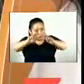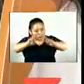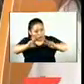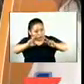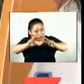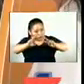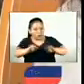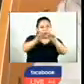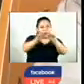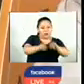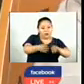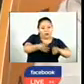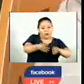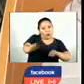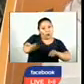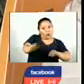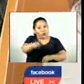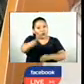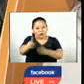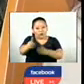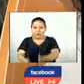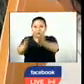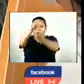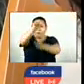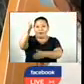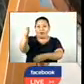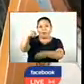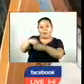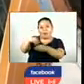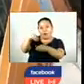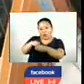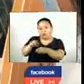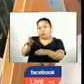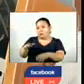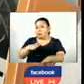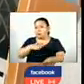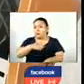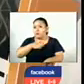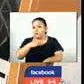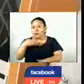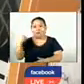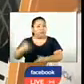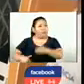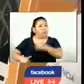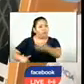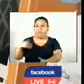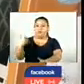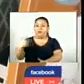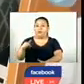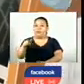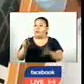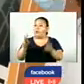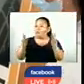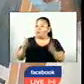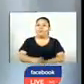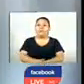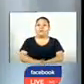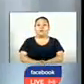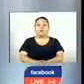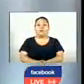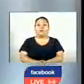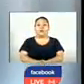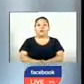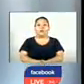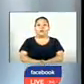moneda digital mientras que muchas instituciones financieras de mercados emergentes se mantienen avanzando rápidamente en este ámbito y